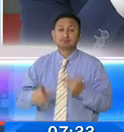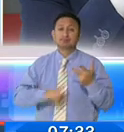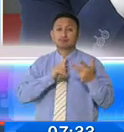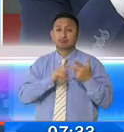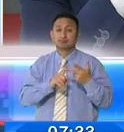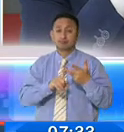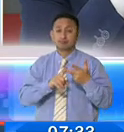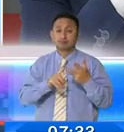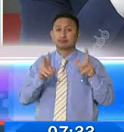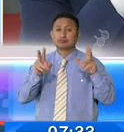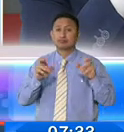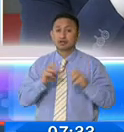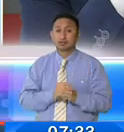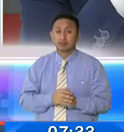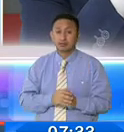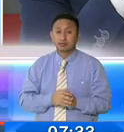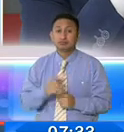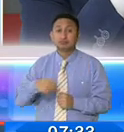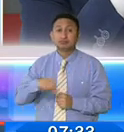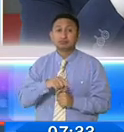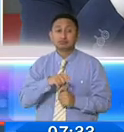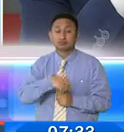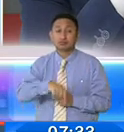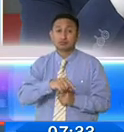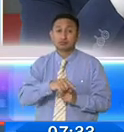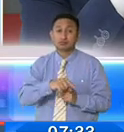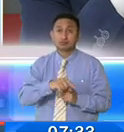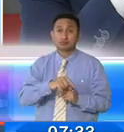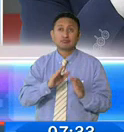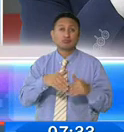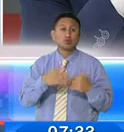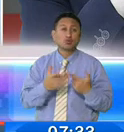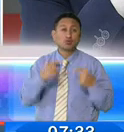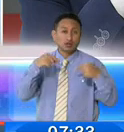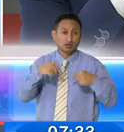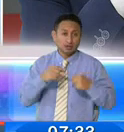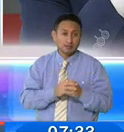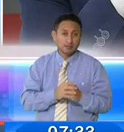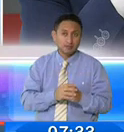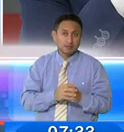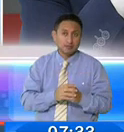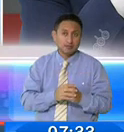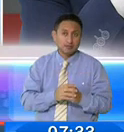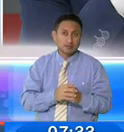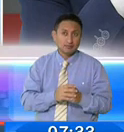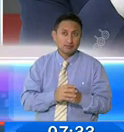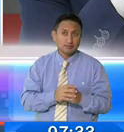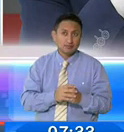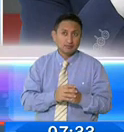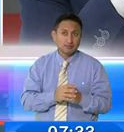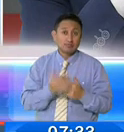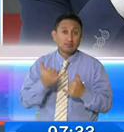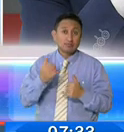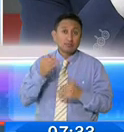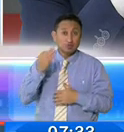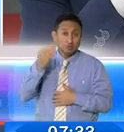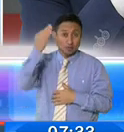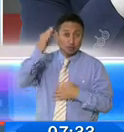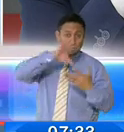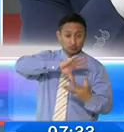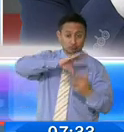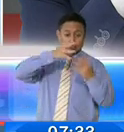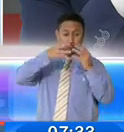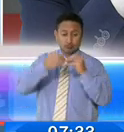que ver con la generación de capacidades. ¿Cómo vamos a estar listos para adaptarnos al mundo del mañana? ¿Cómo vamos a estar listos